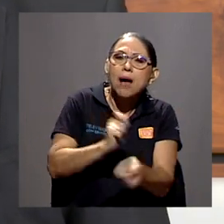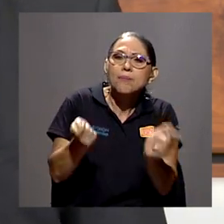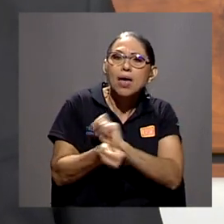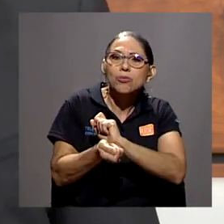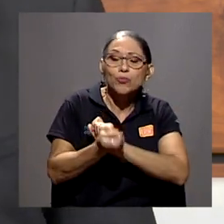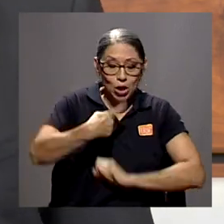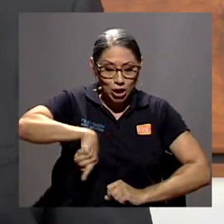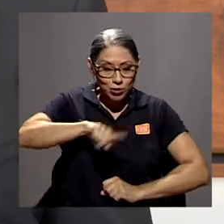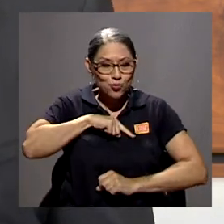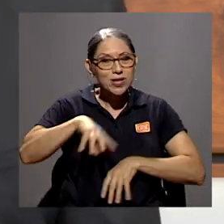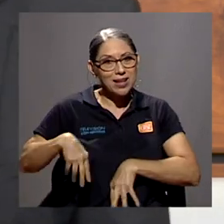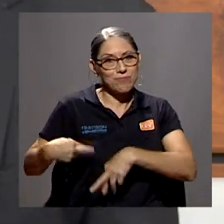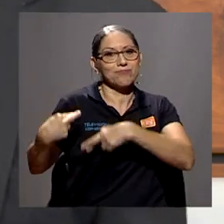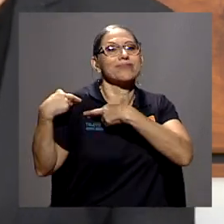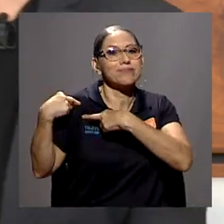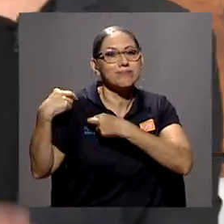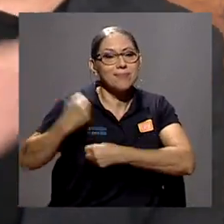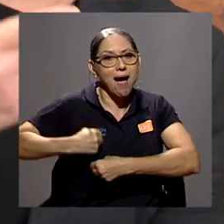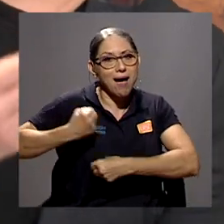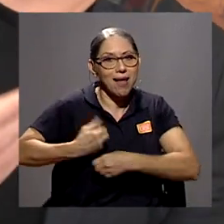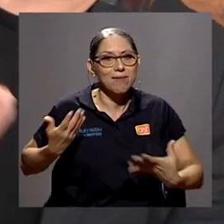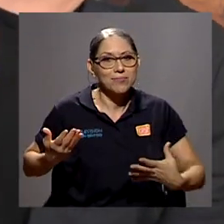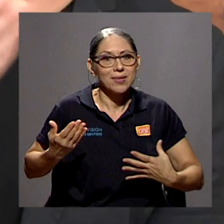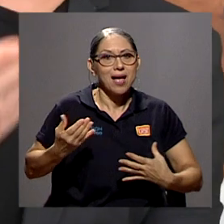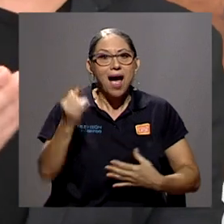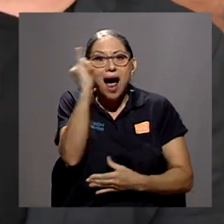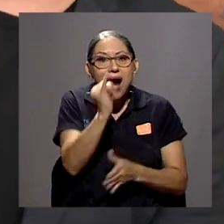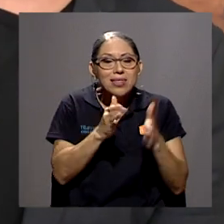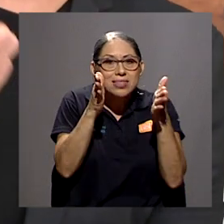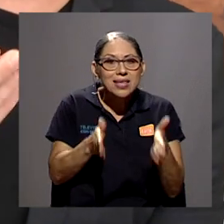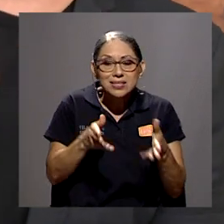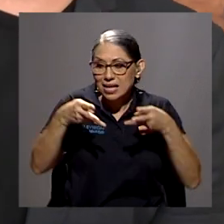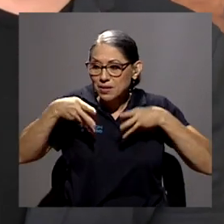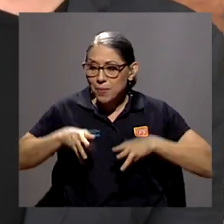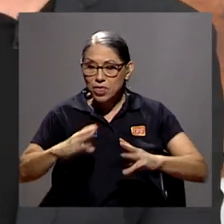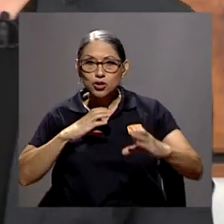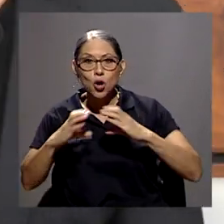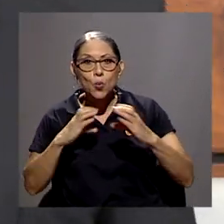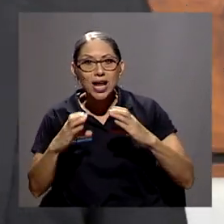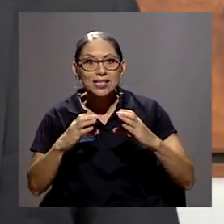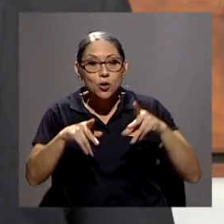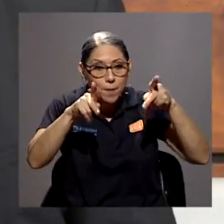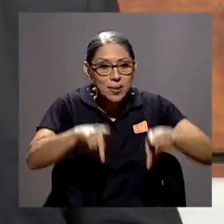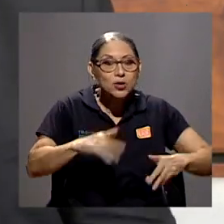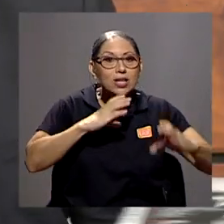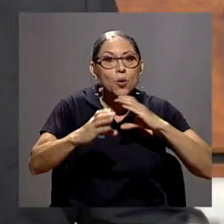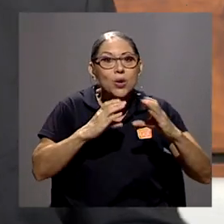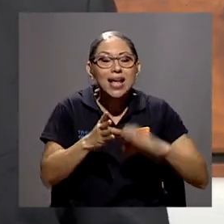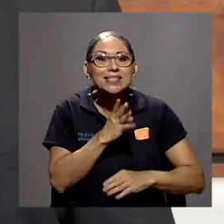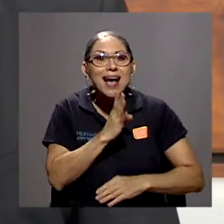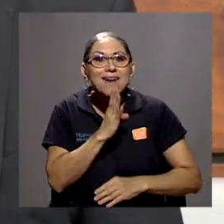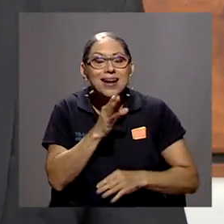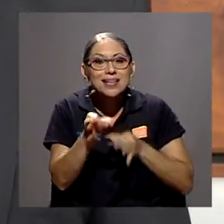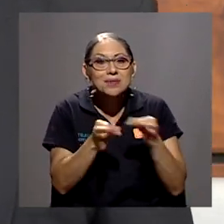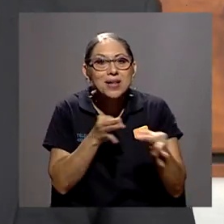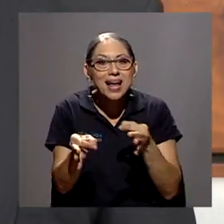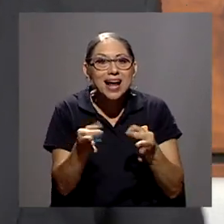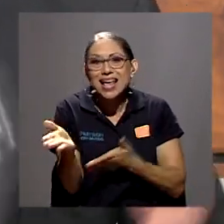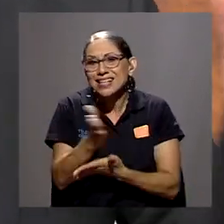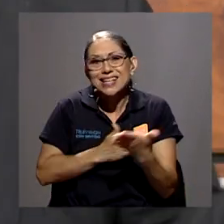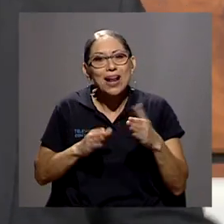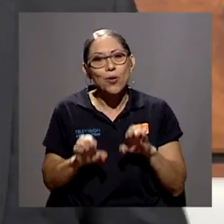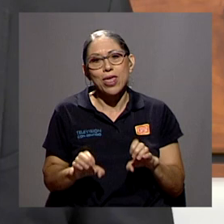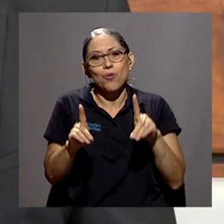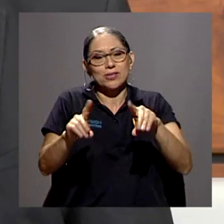nuestra los artistas de los medios de comunicación de las personas que comunican que hablan que expliquen es una cosa educacional formal desde